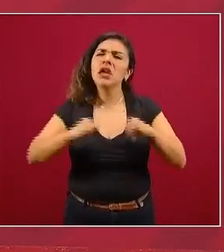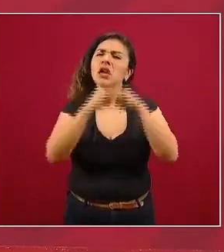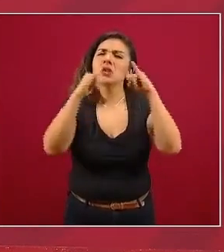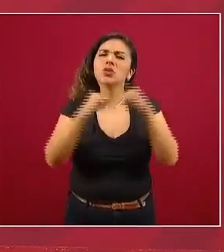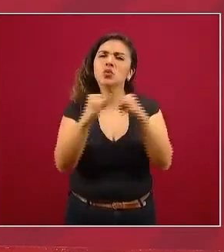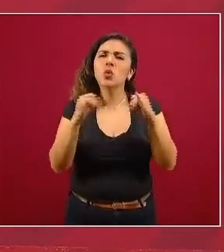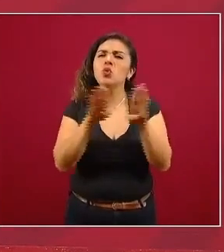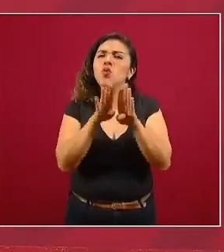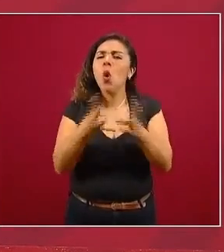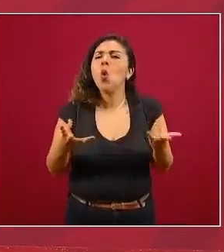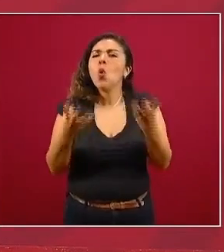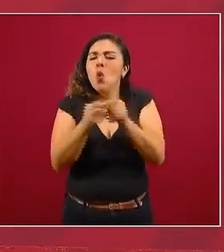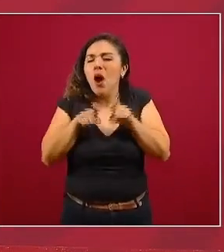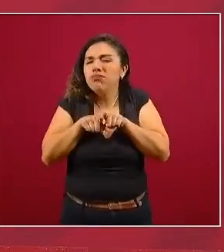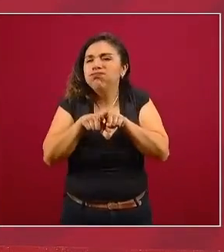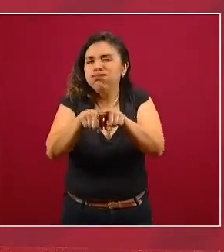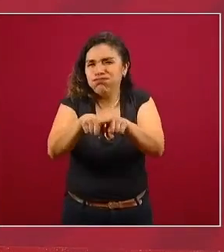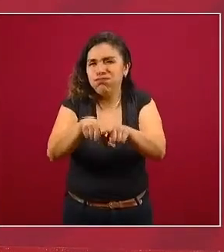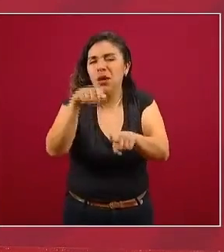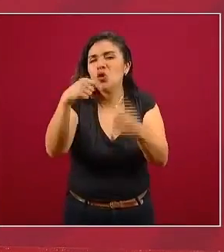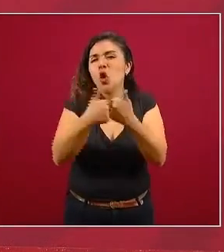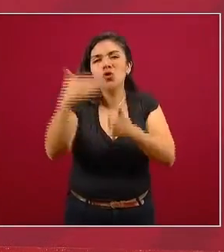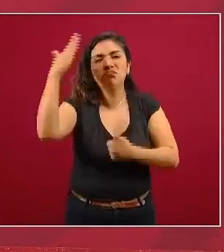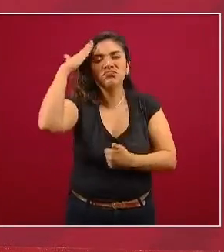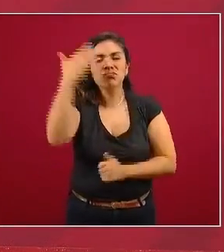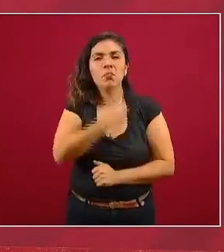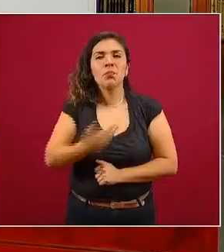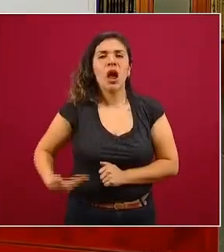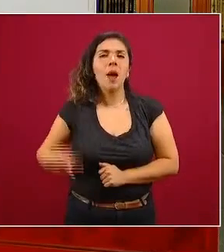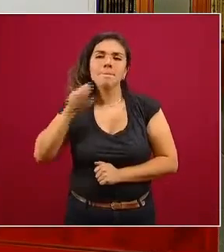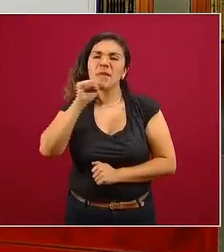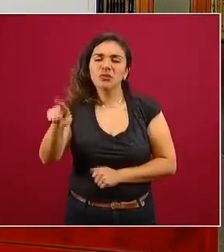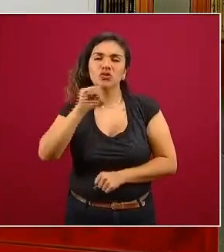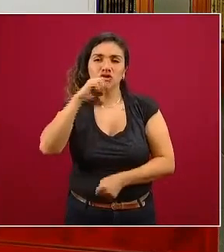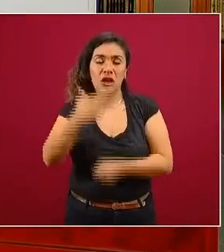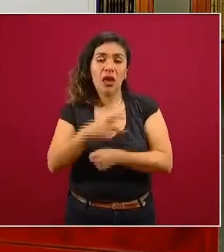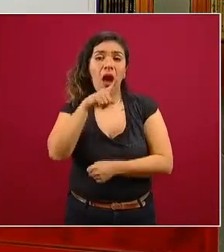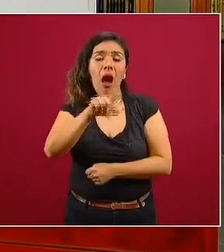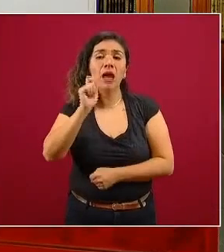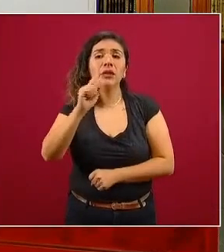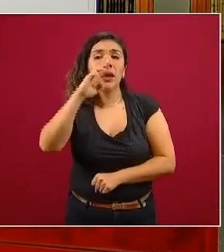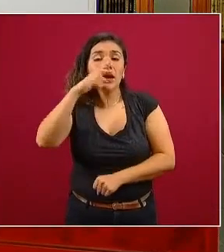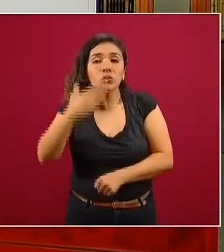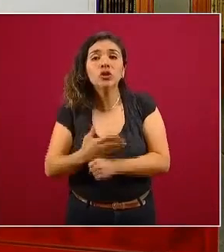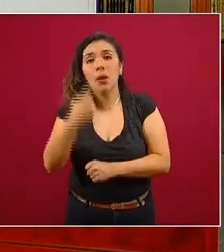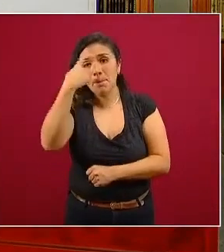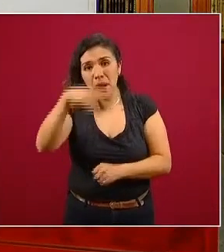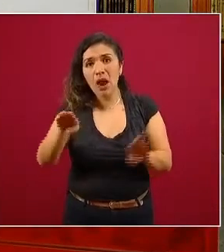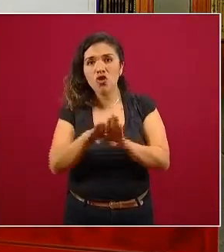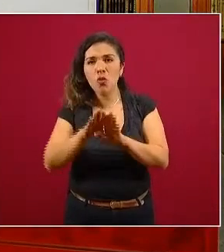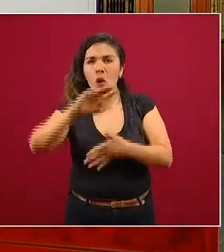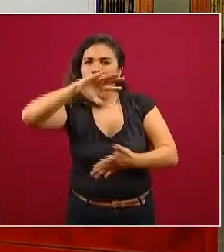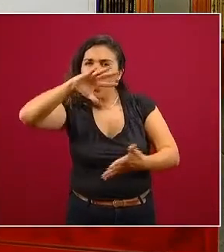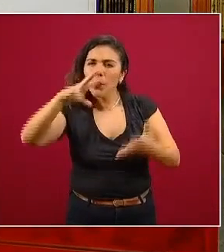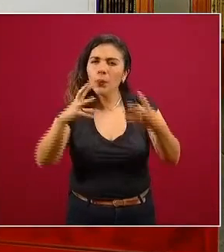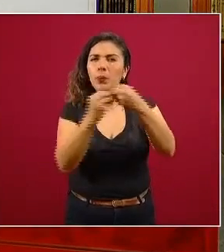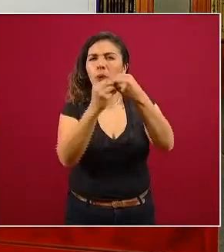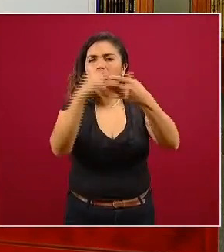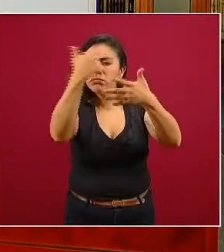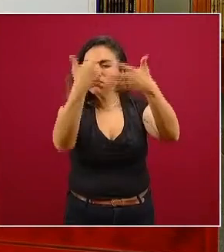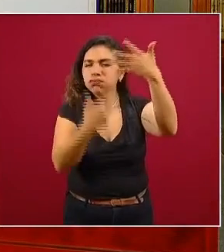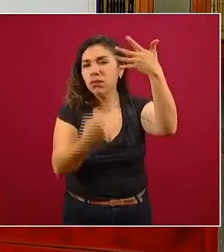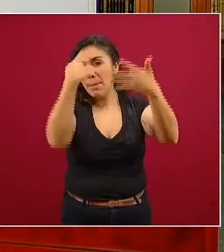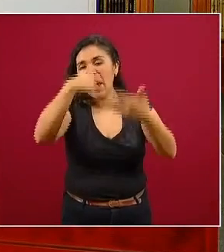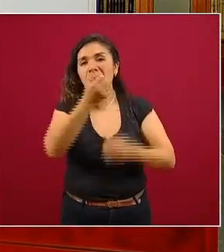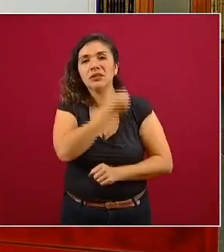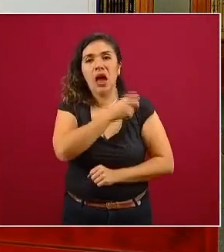institución hermana o relacionada que la preside el propio secretario y que es la responsable del Compendio Nacional de Insumos para la